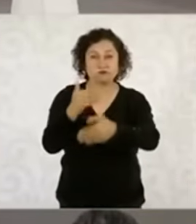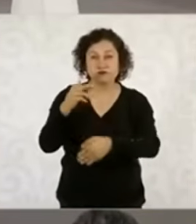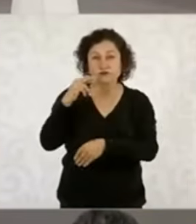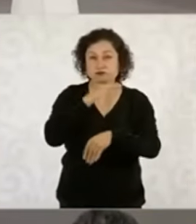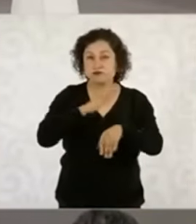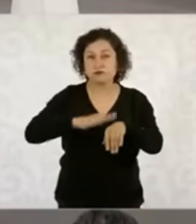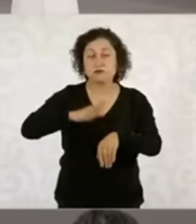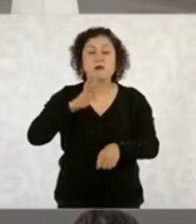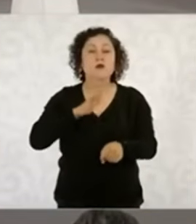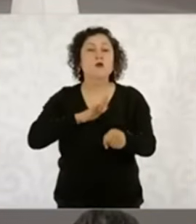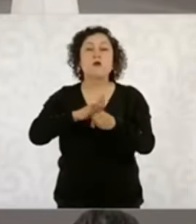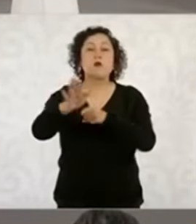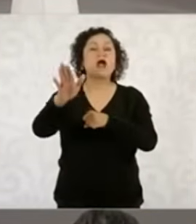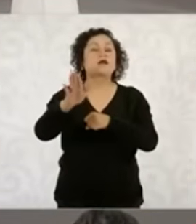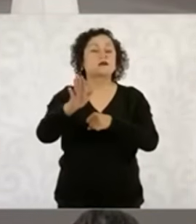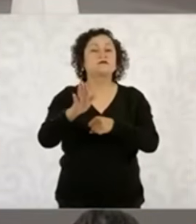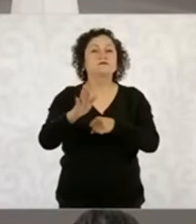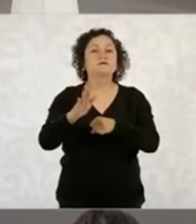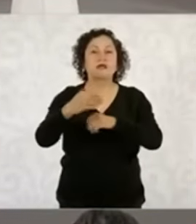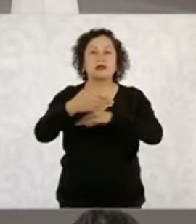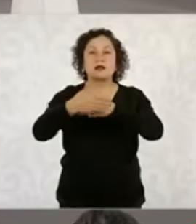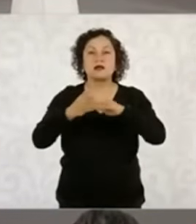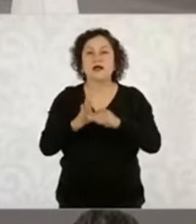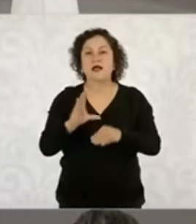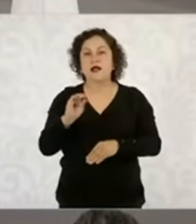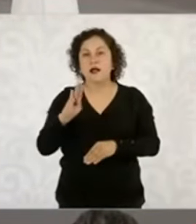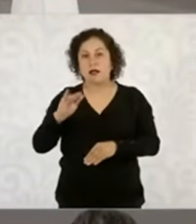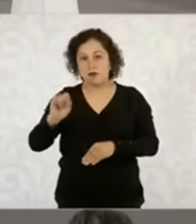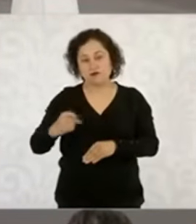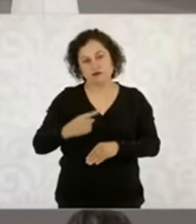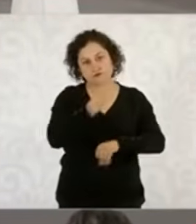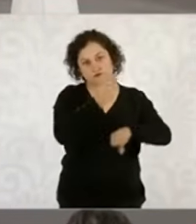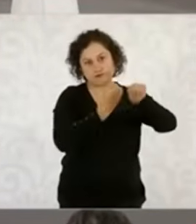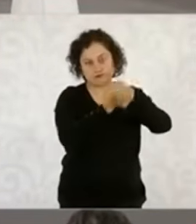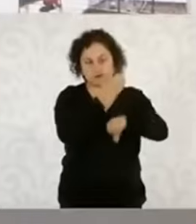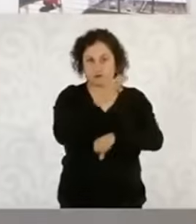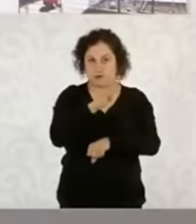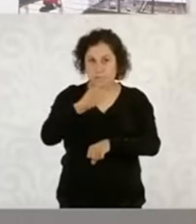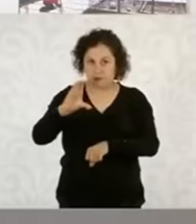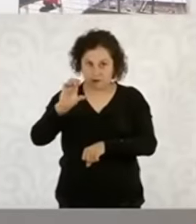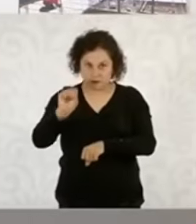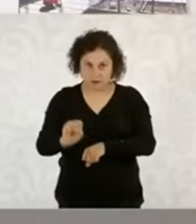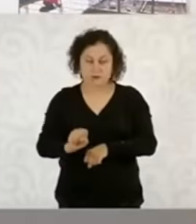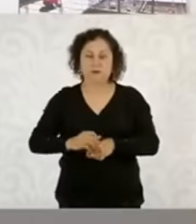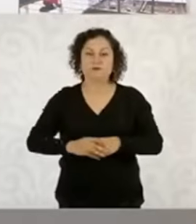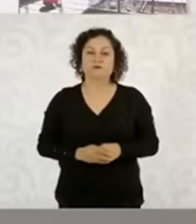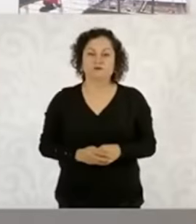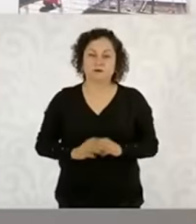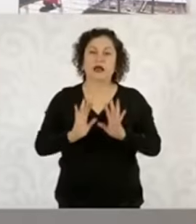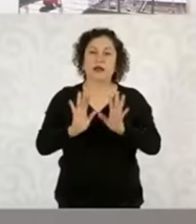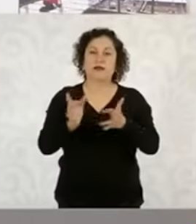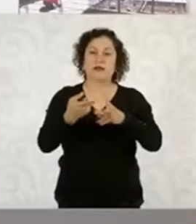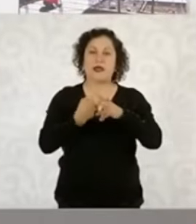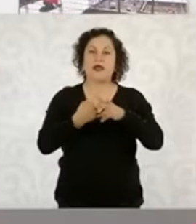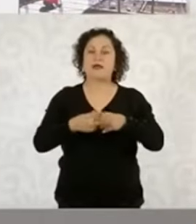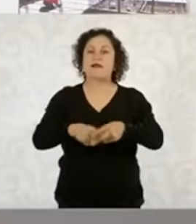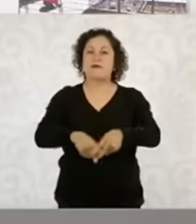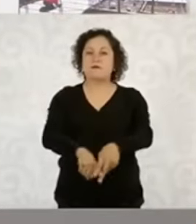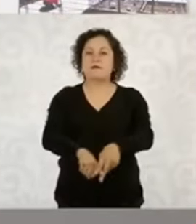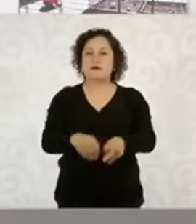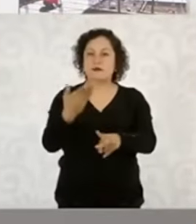Cabos, en Baja California Sur, con la cual iniciamos, y ya va alrededor